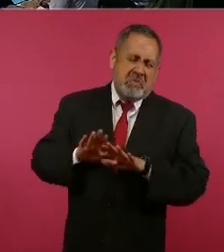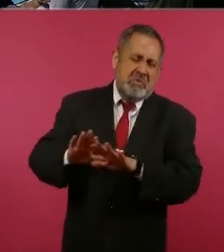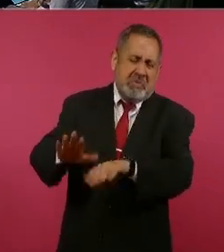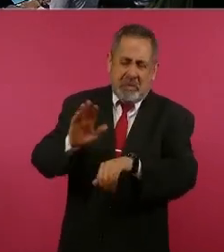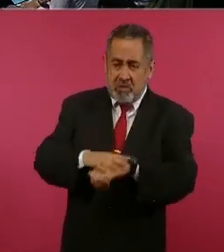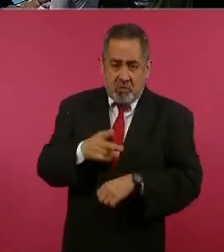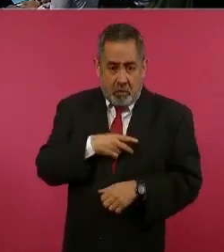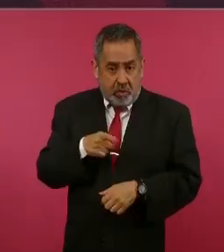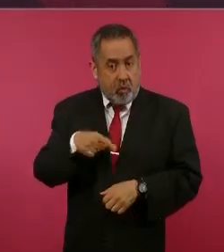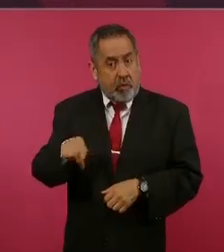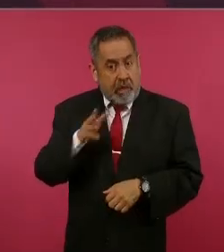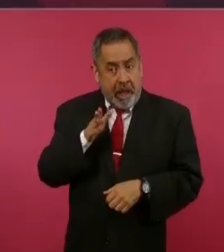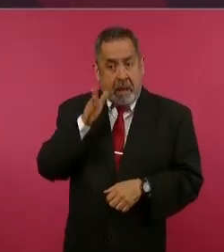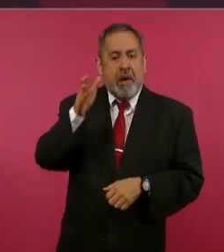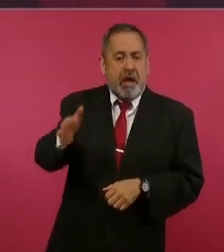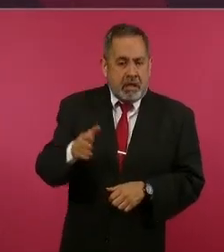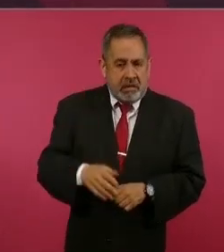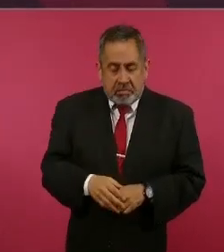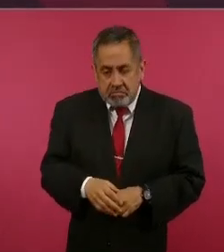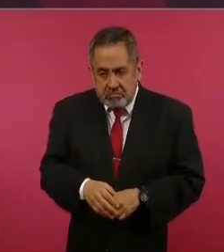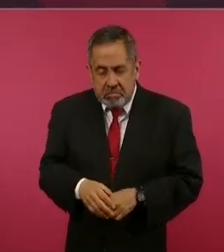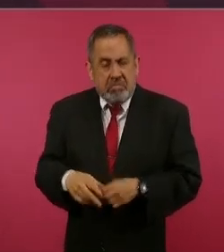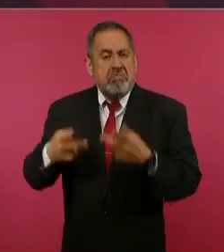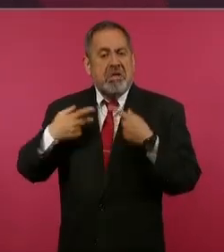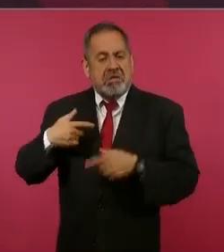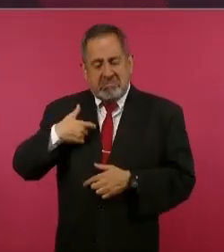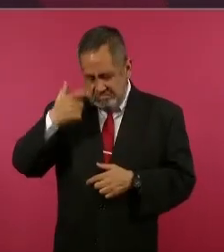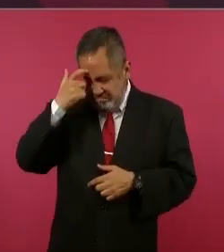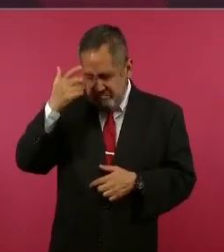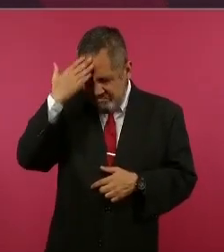más pobre, y ahí van a encontrar